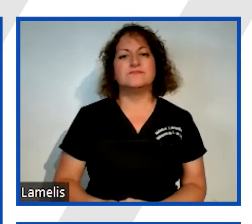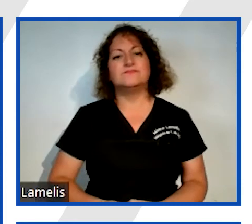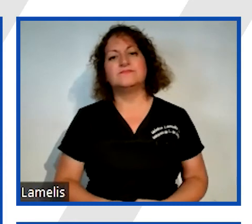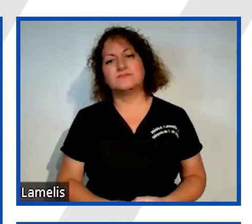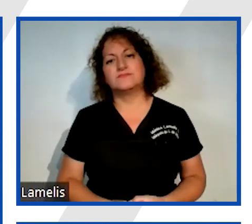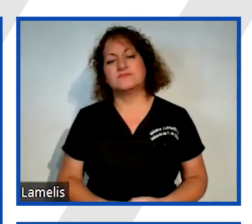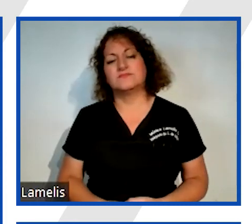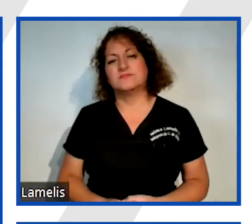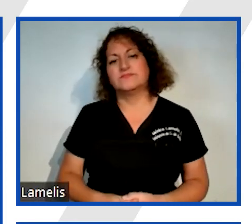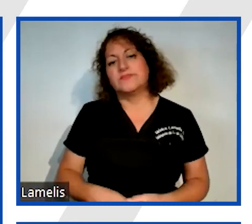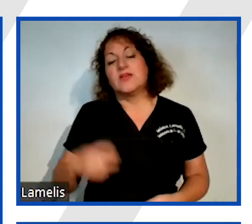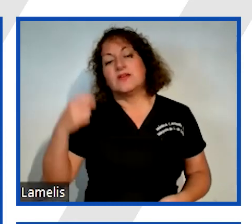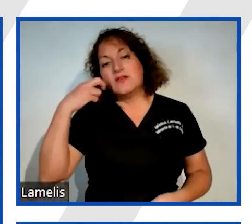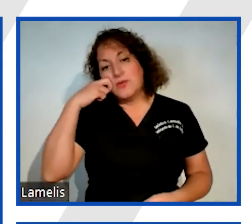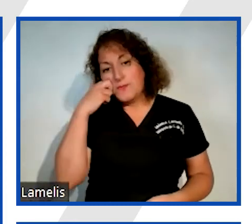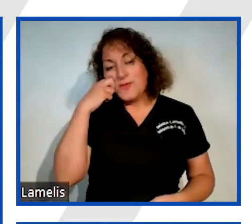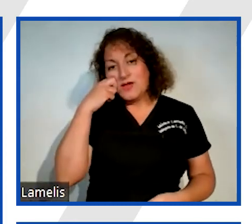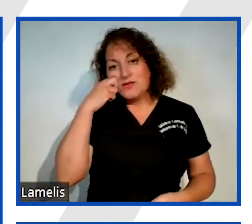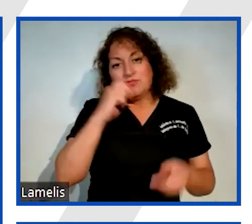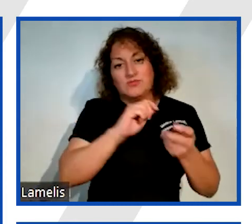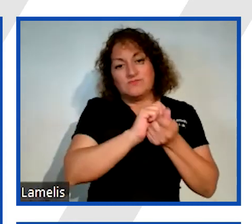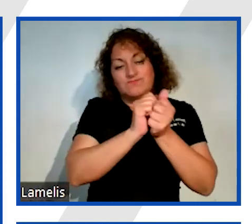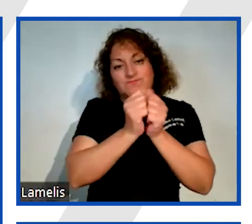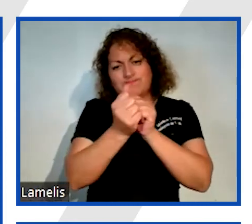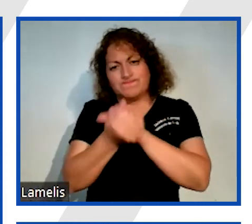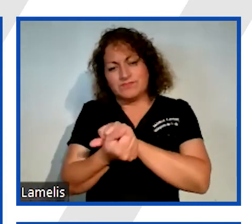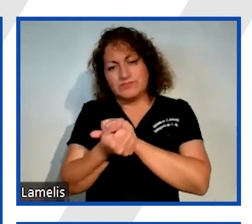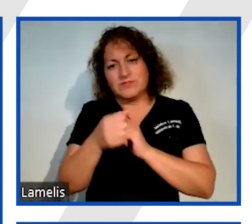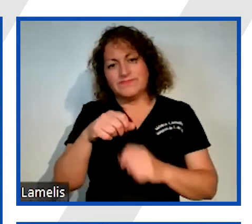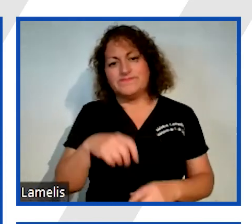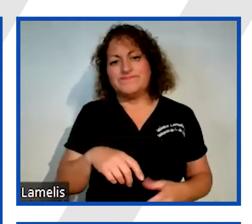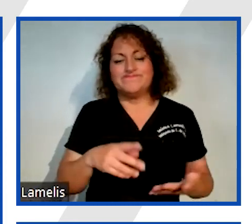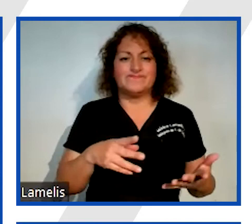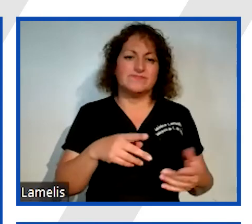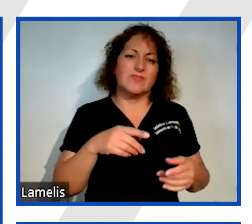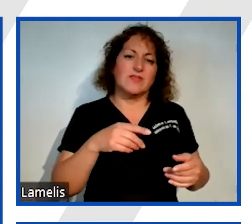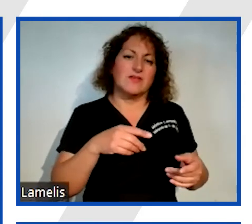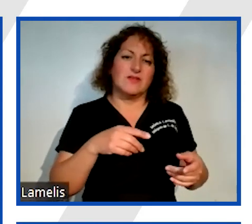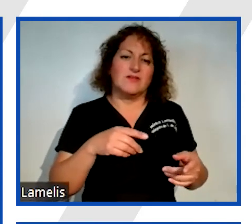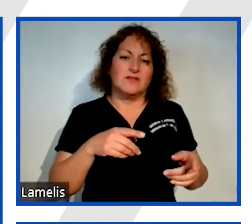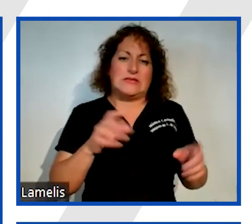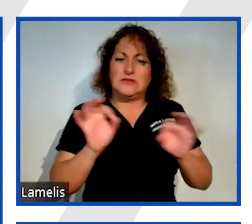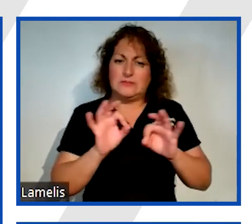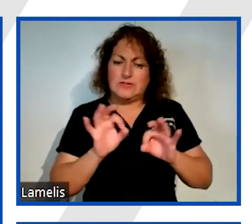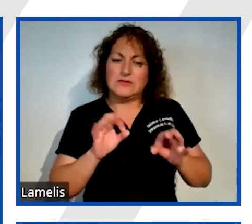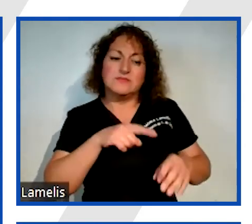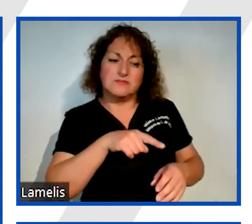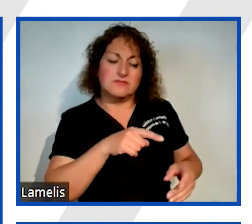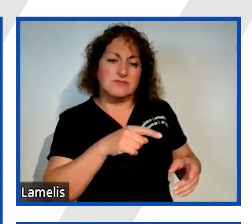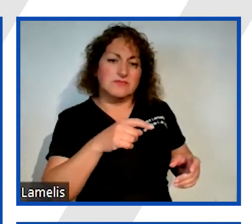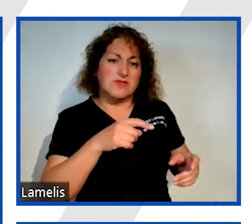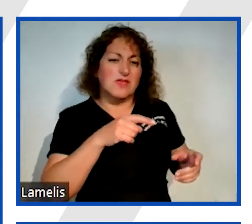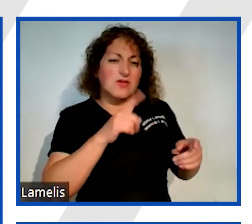decía que bueno nosotros mismo de los primates ahora tenemos en algún momento hace varios millones de años un ancestro común porque en realidad la evolución sea de masas y no es una